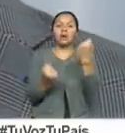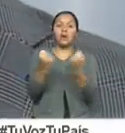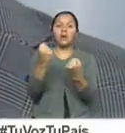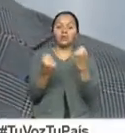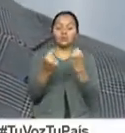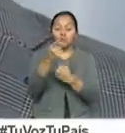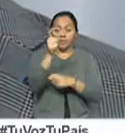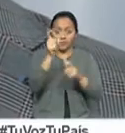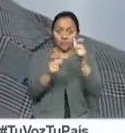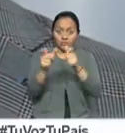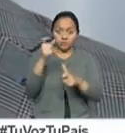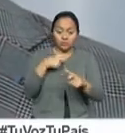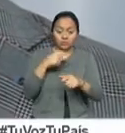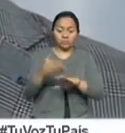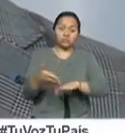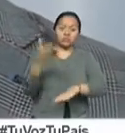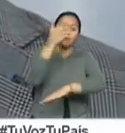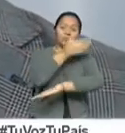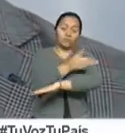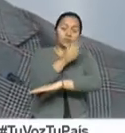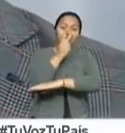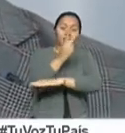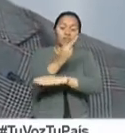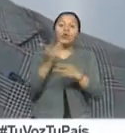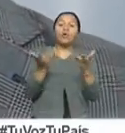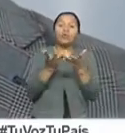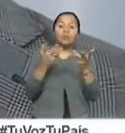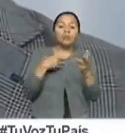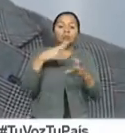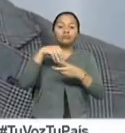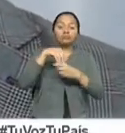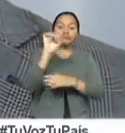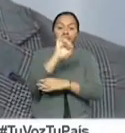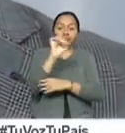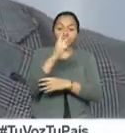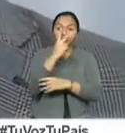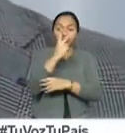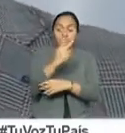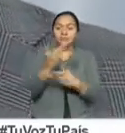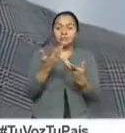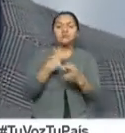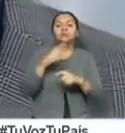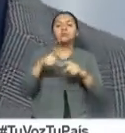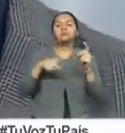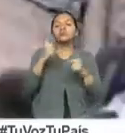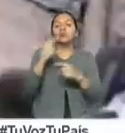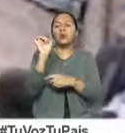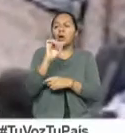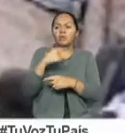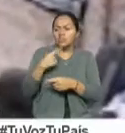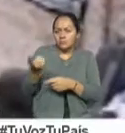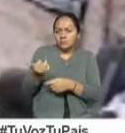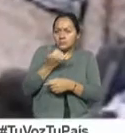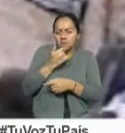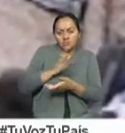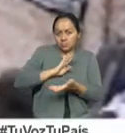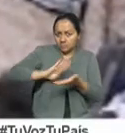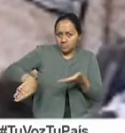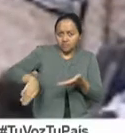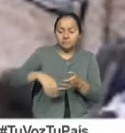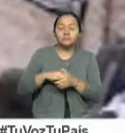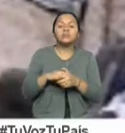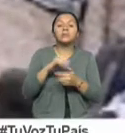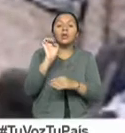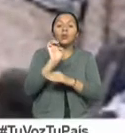historial en el ámbito de la forma en la que han conducido, conducen vehículos, no sigan conduciendo vehículos. Ecuador registra